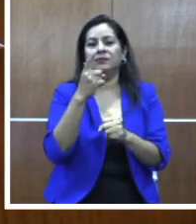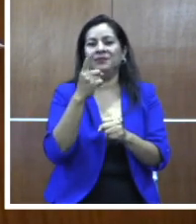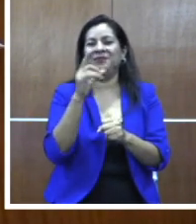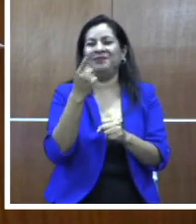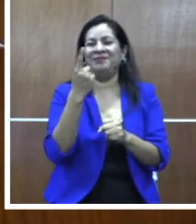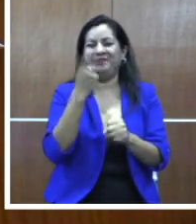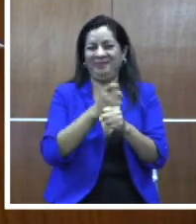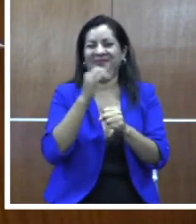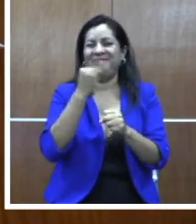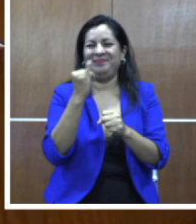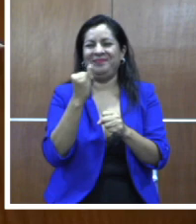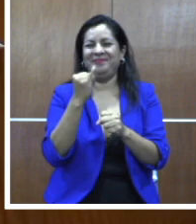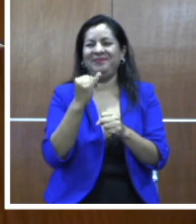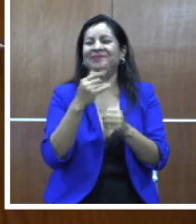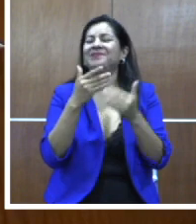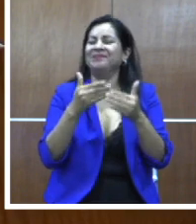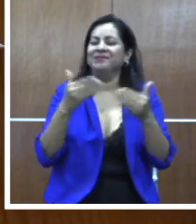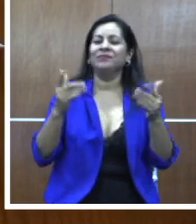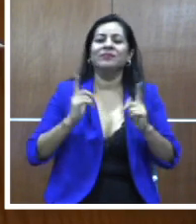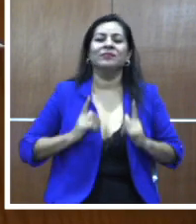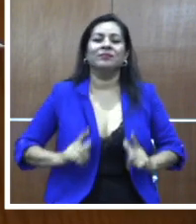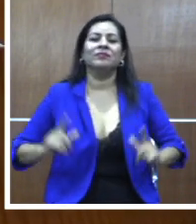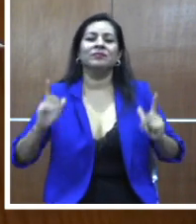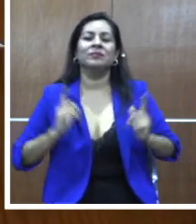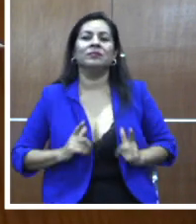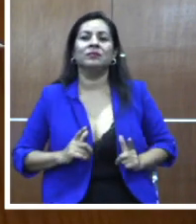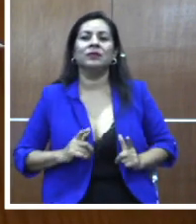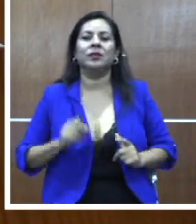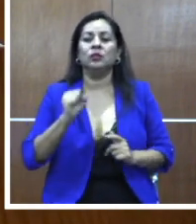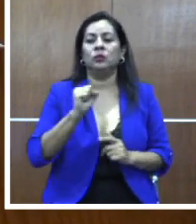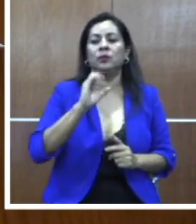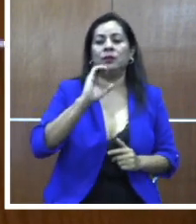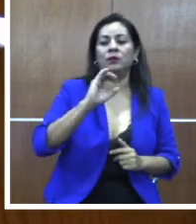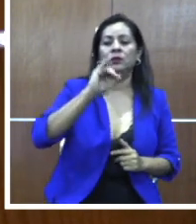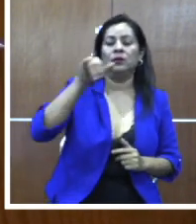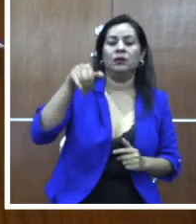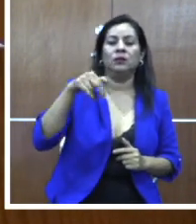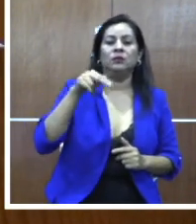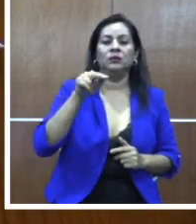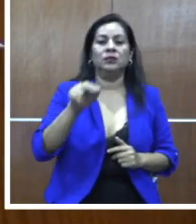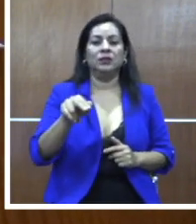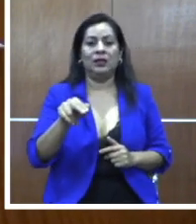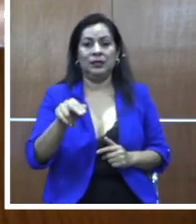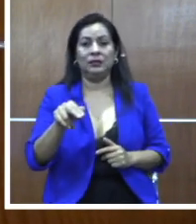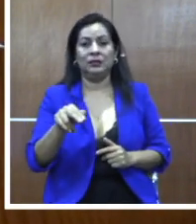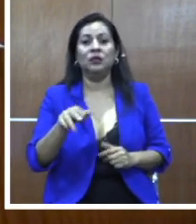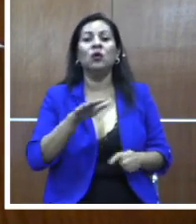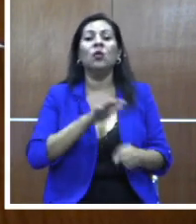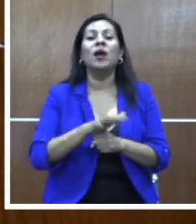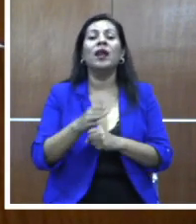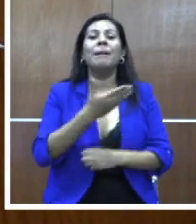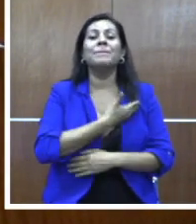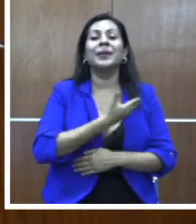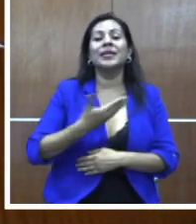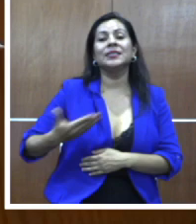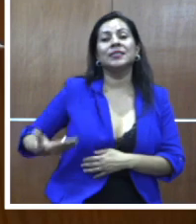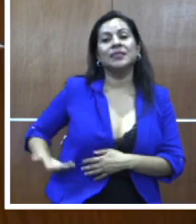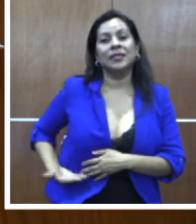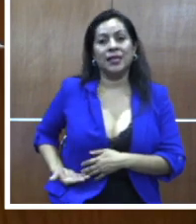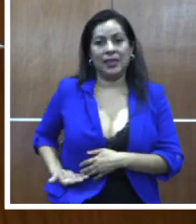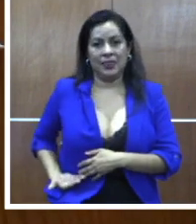que esta nueva era del Poder Judicial, la Suprema Corte de Justicia de la Nación, será